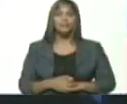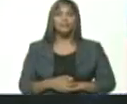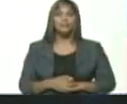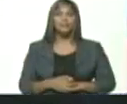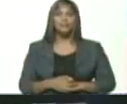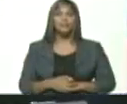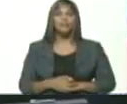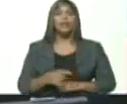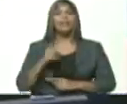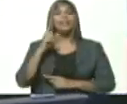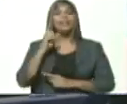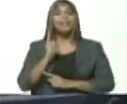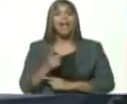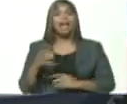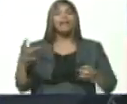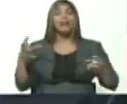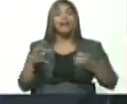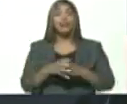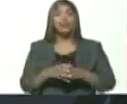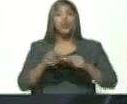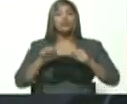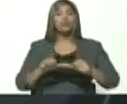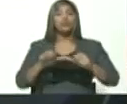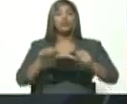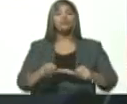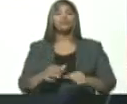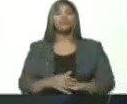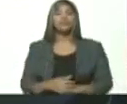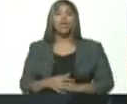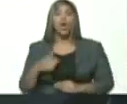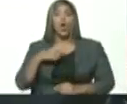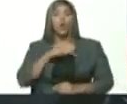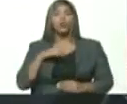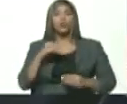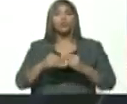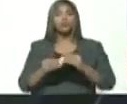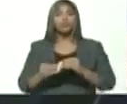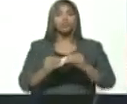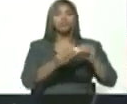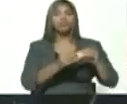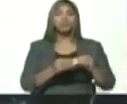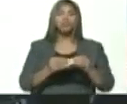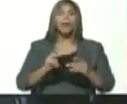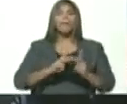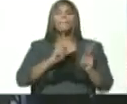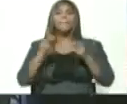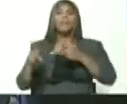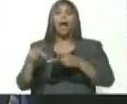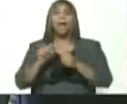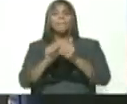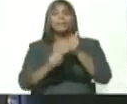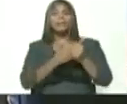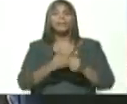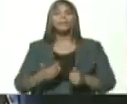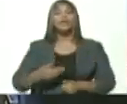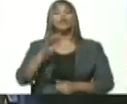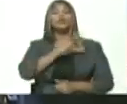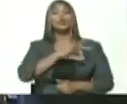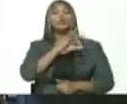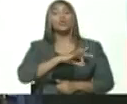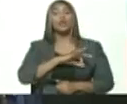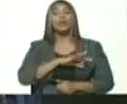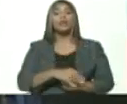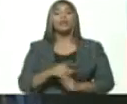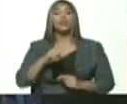Deben estar en la reunión permanente. Hemos estado revisando los planes de la vicepresidencia del socialismo en lo social y